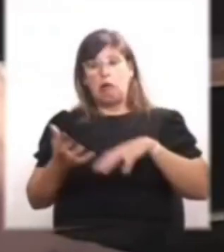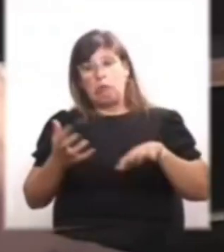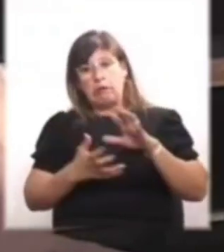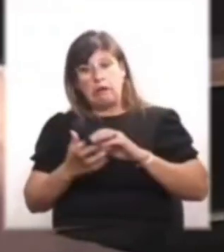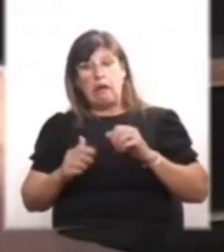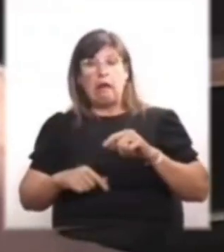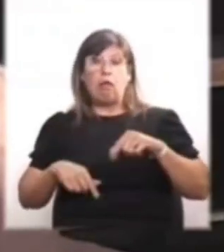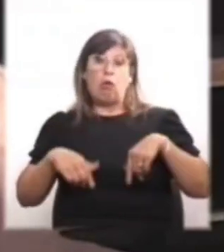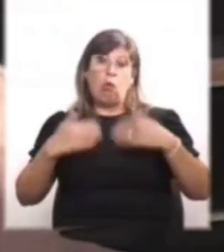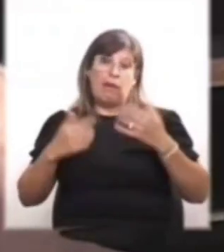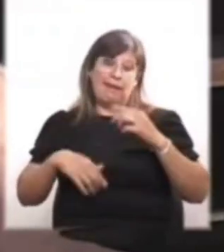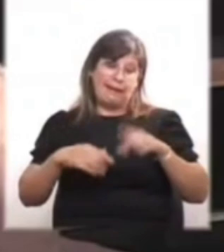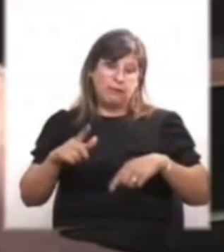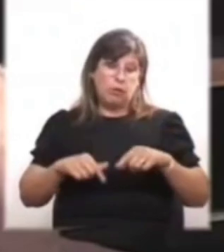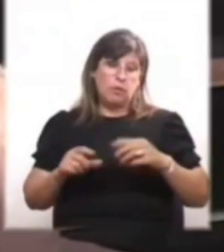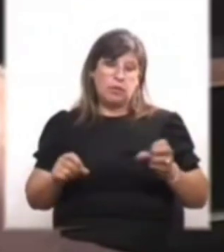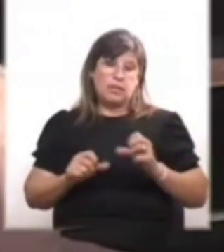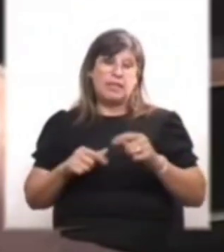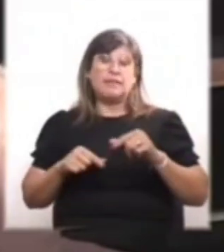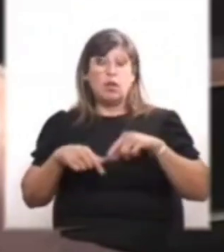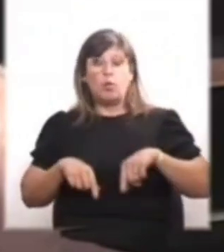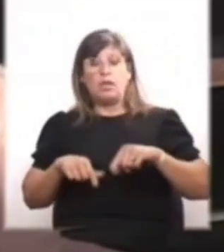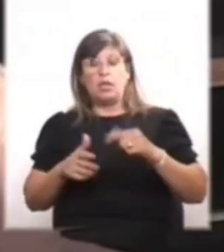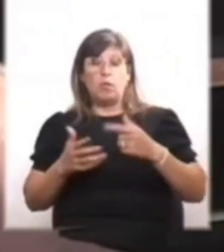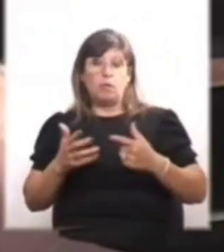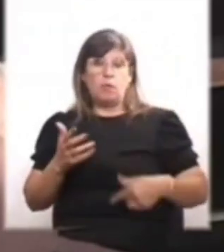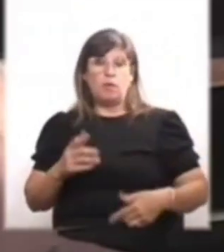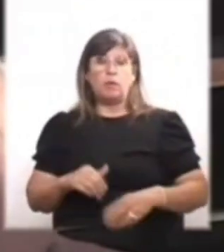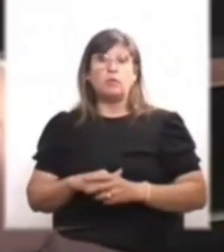cualquier trámite que tenga que hacer entre los ministerios, etcétera, etcétera.